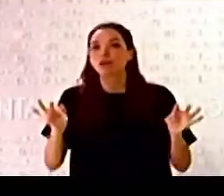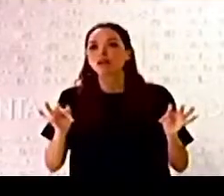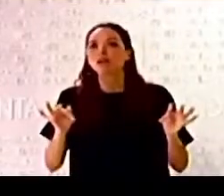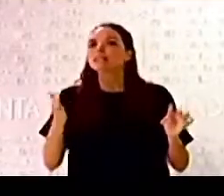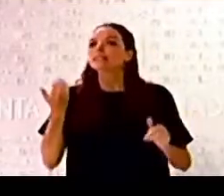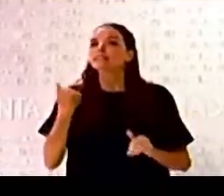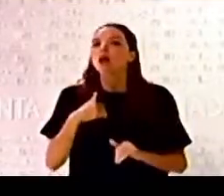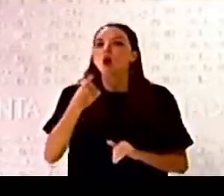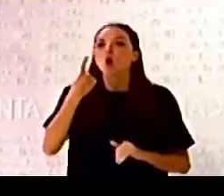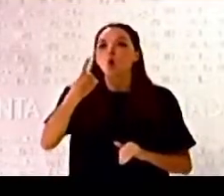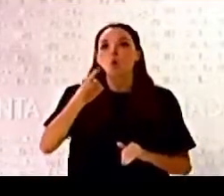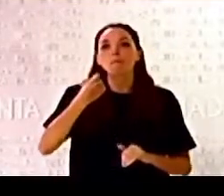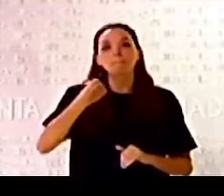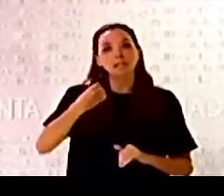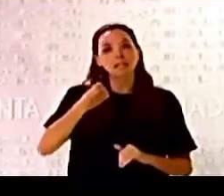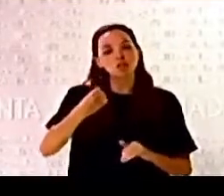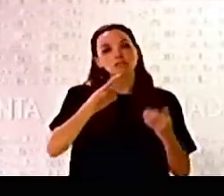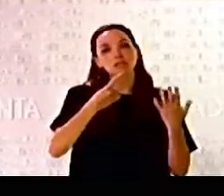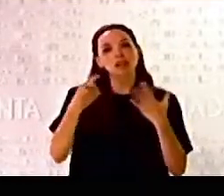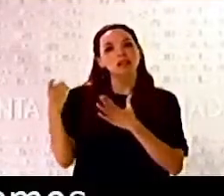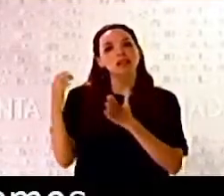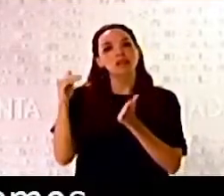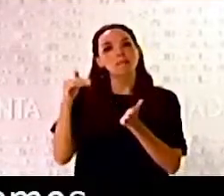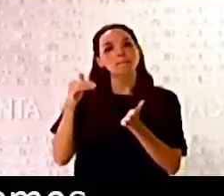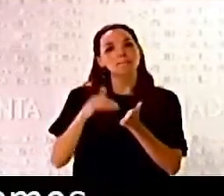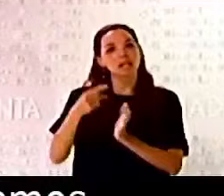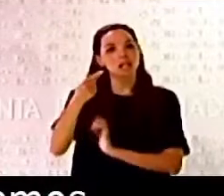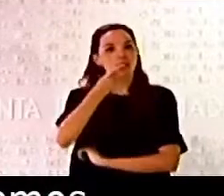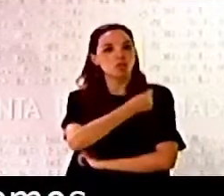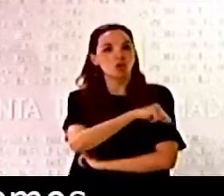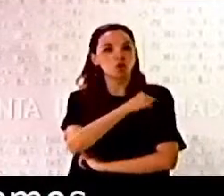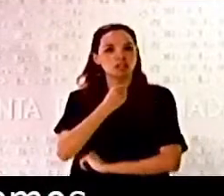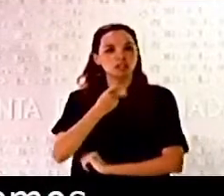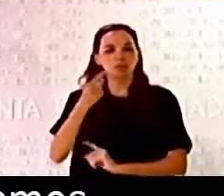de 1.600.000 dosis de vacunas,